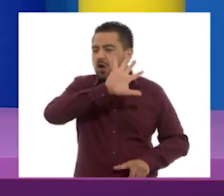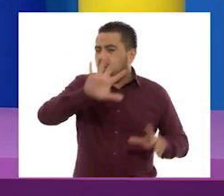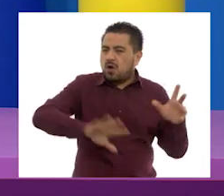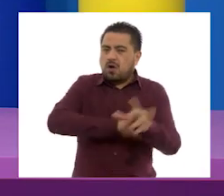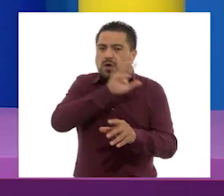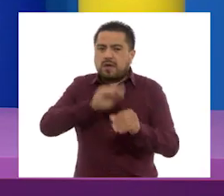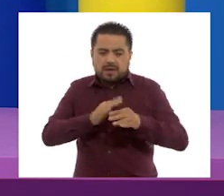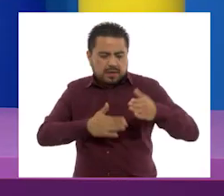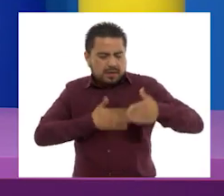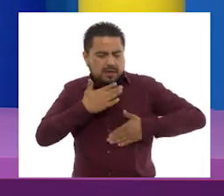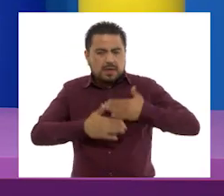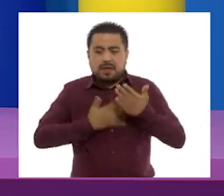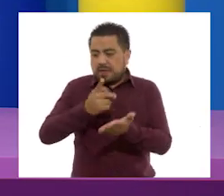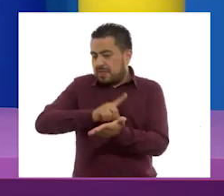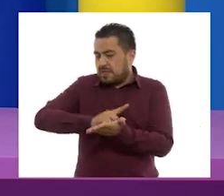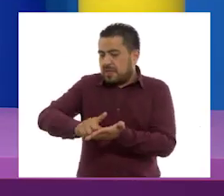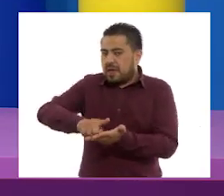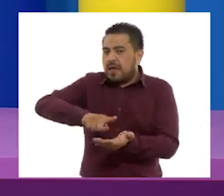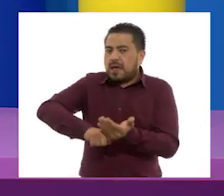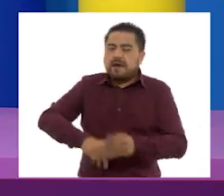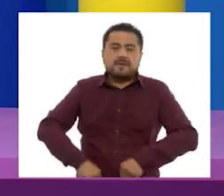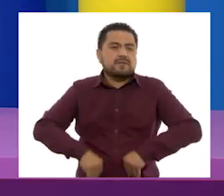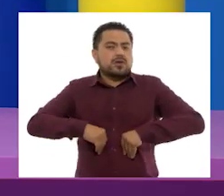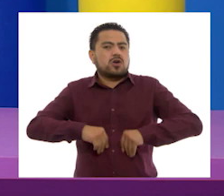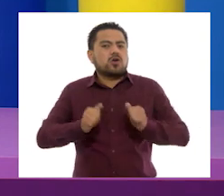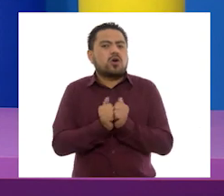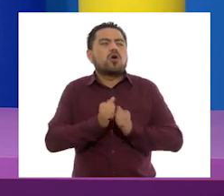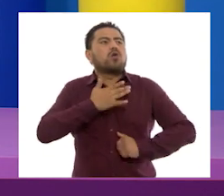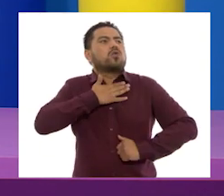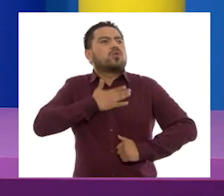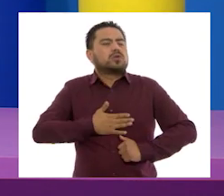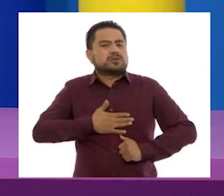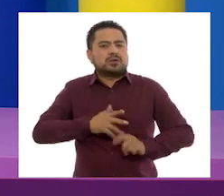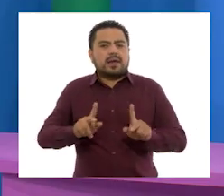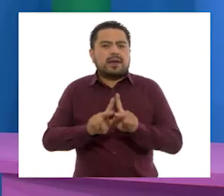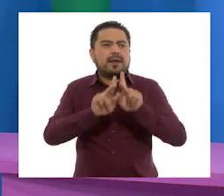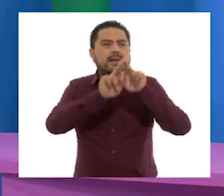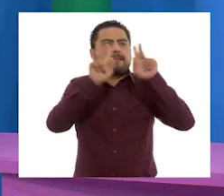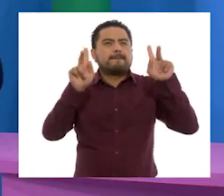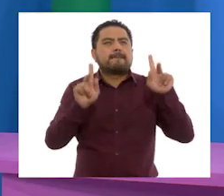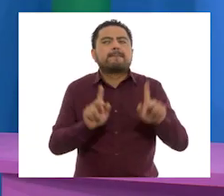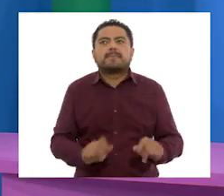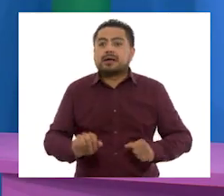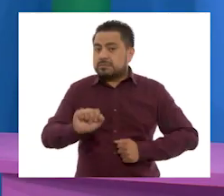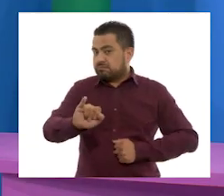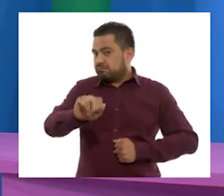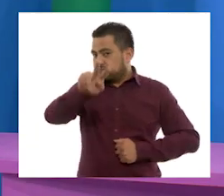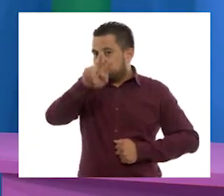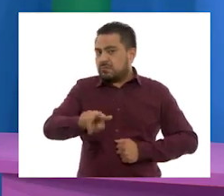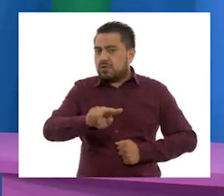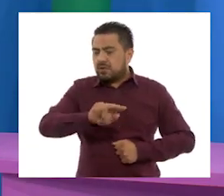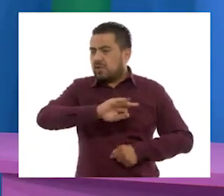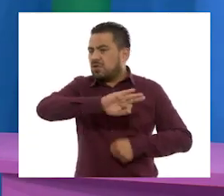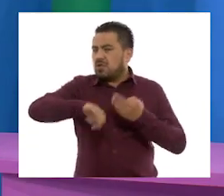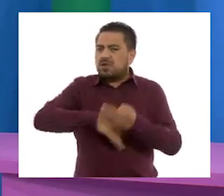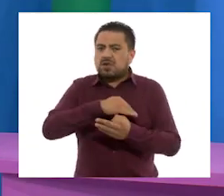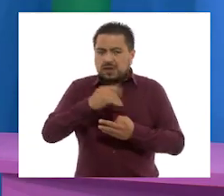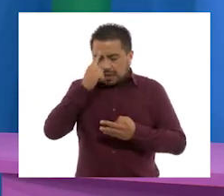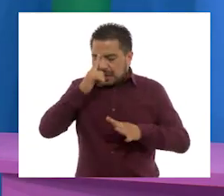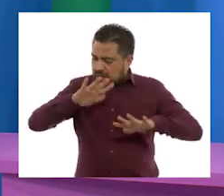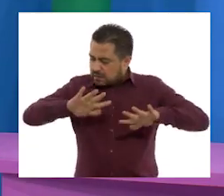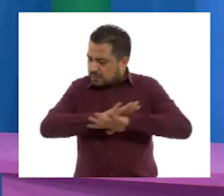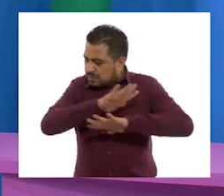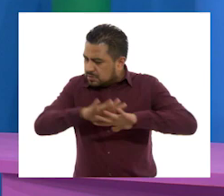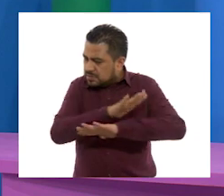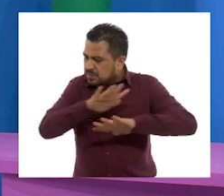todos gozamos de nuestros derechos, vivimos con justicia y en paz. Es verdad, los tres le dimos un cambio a nuestra mente,